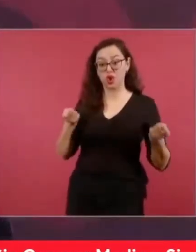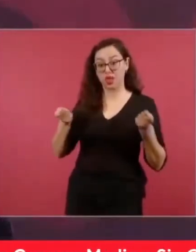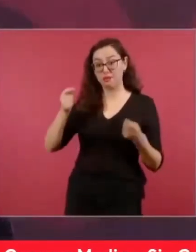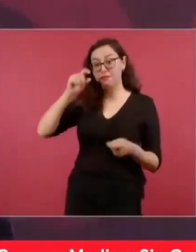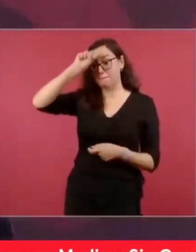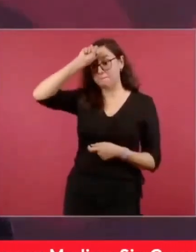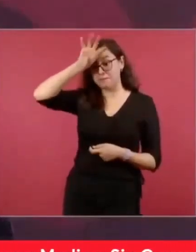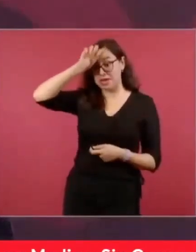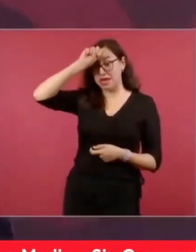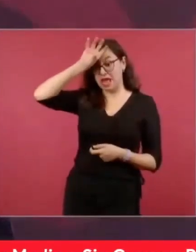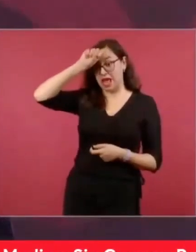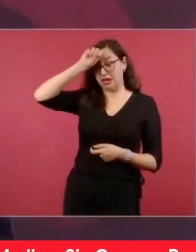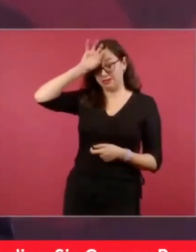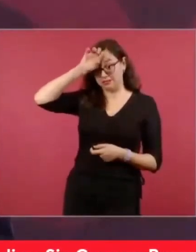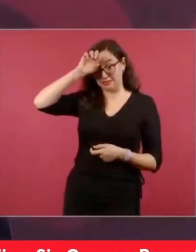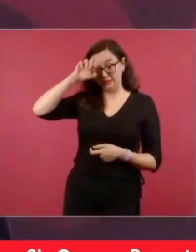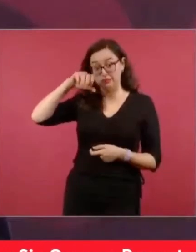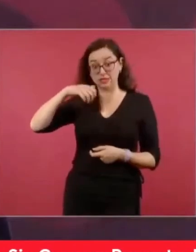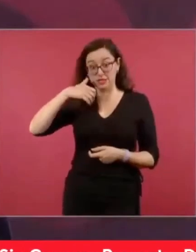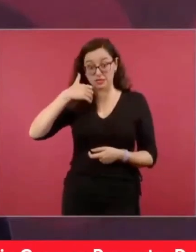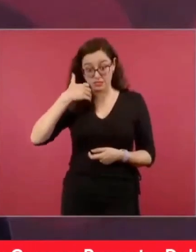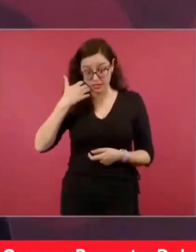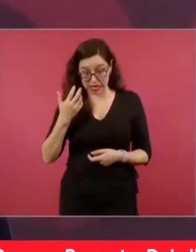destruir nuestro